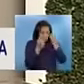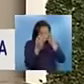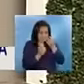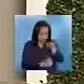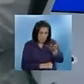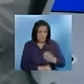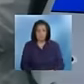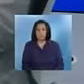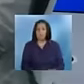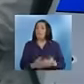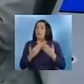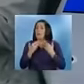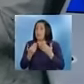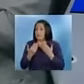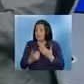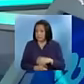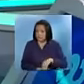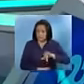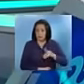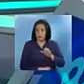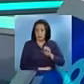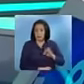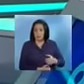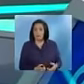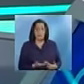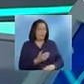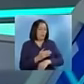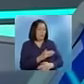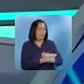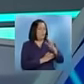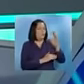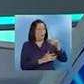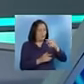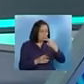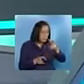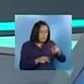Adelante. Bien, muchas gracias, José. Estaremos todo el día en vivo para seguir las actividades de Pedro Pablo Kuczynski.